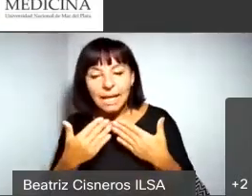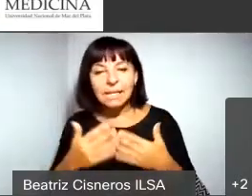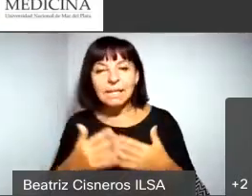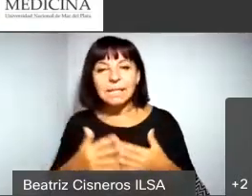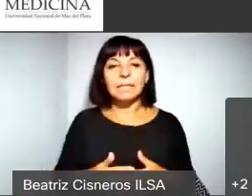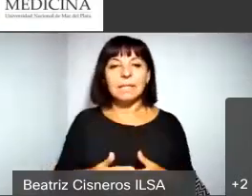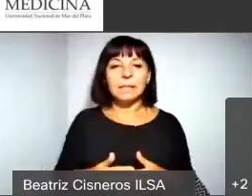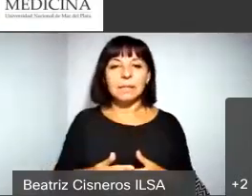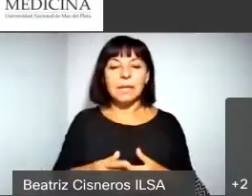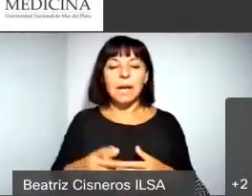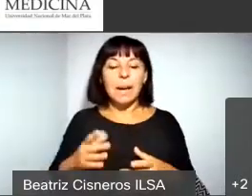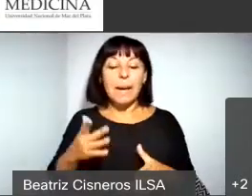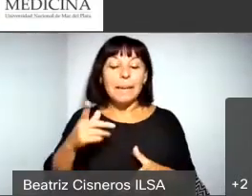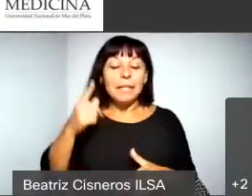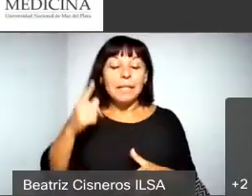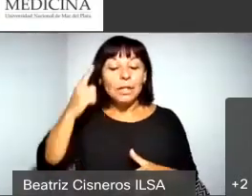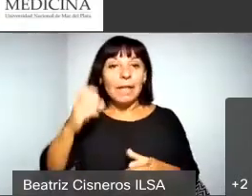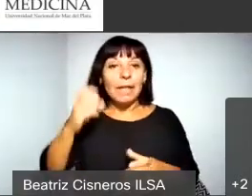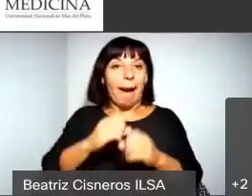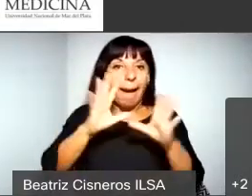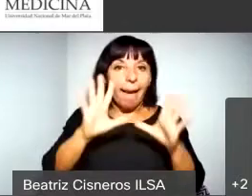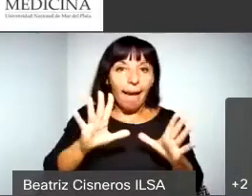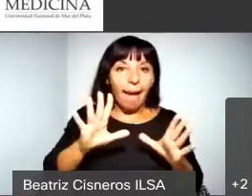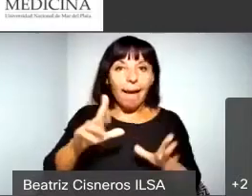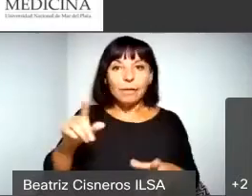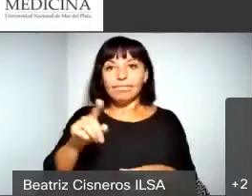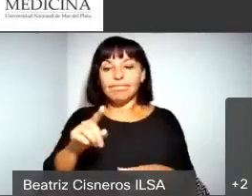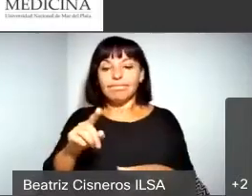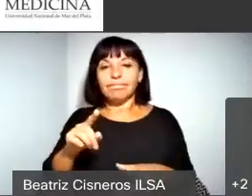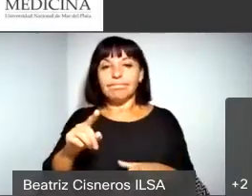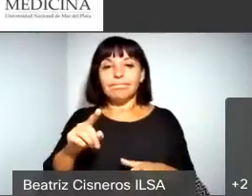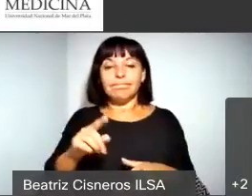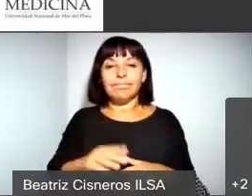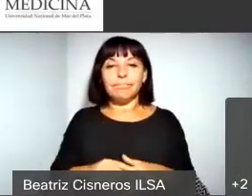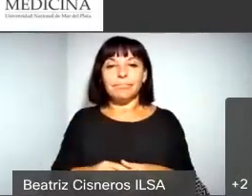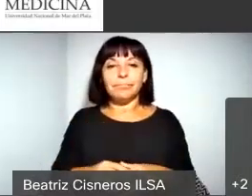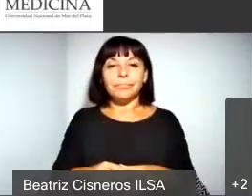Traté de ser lo más claro posible y poder tratar de